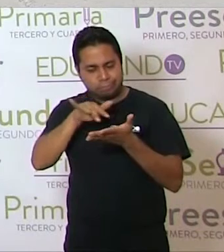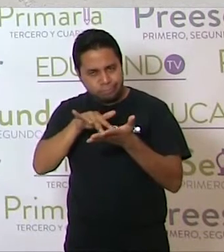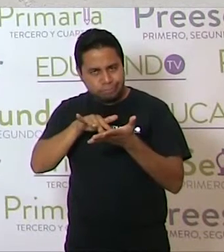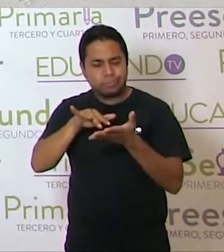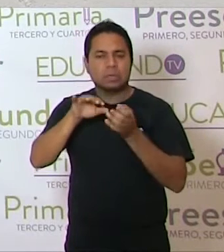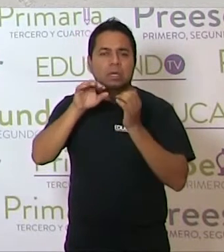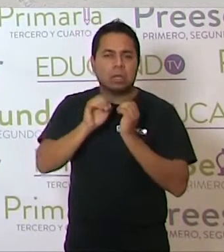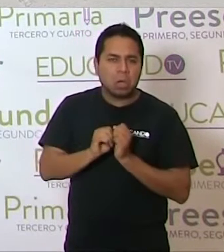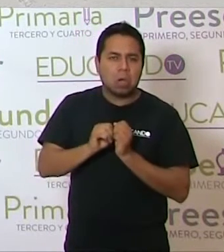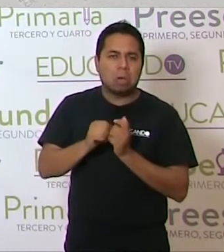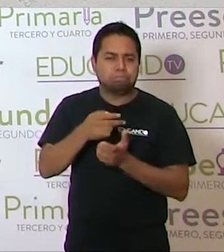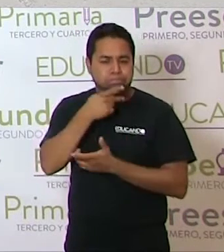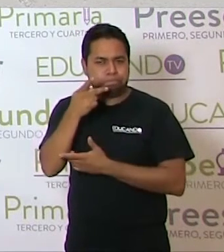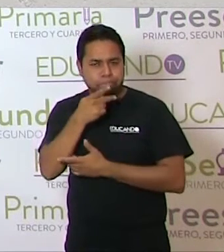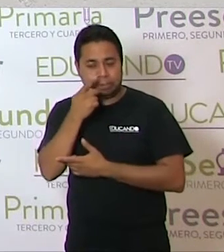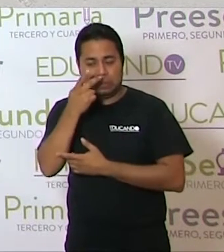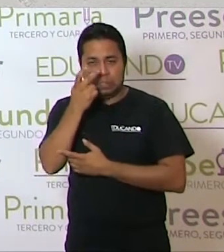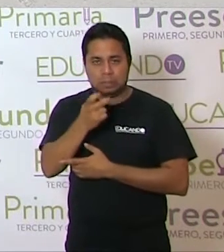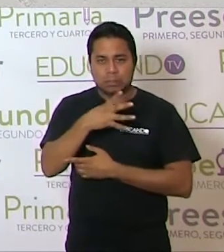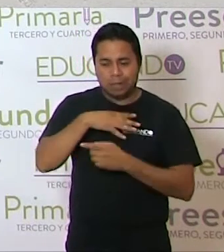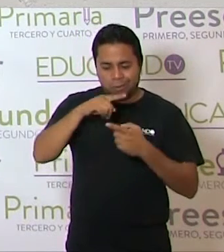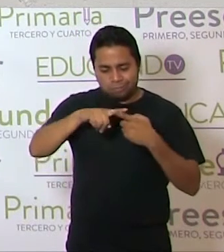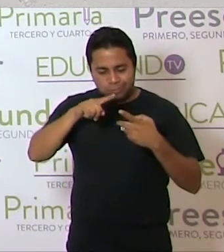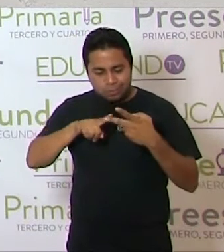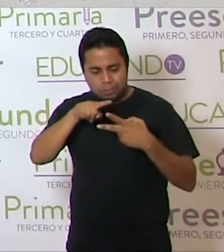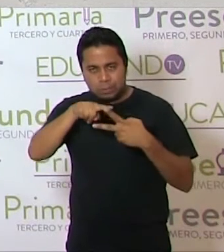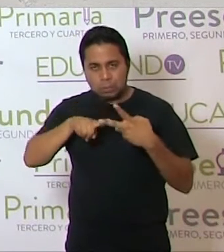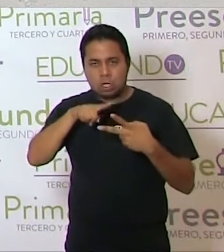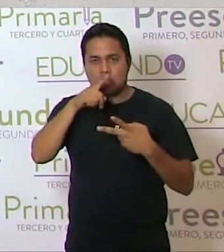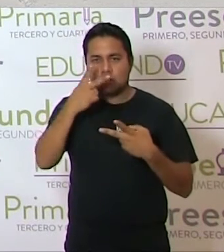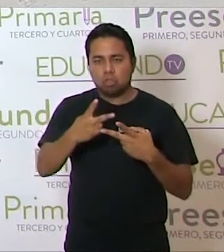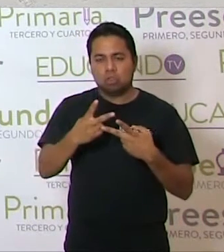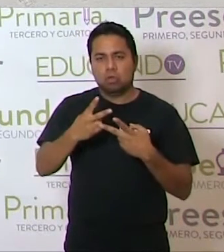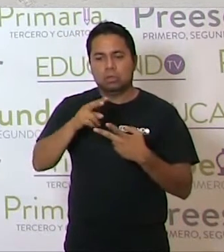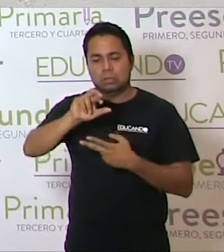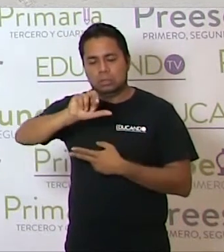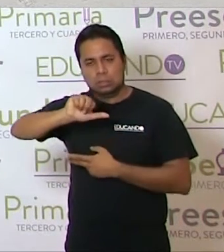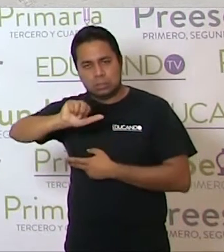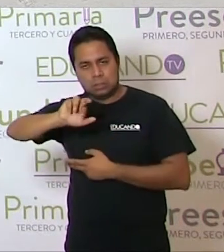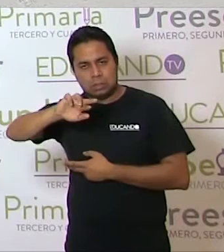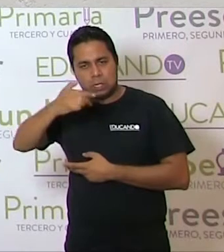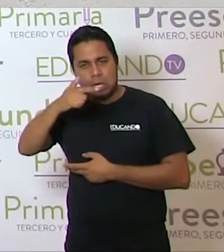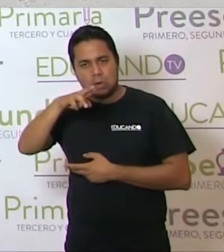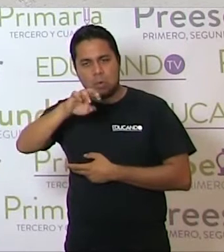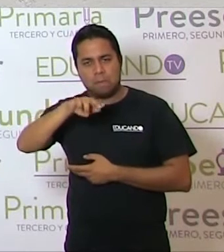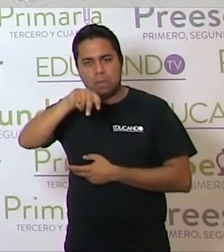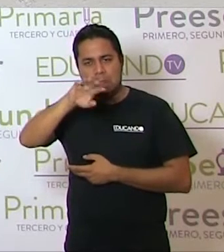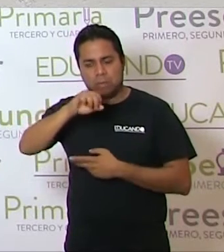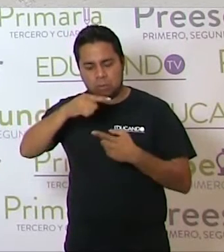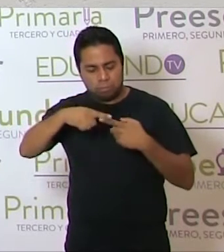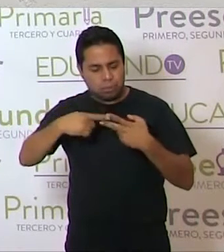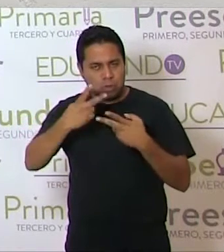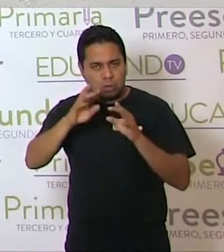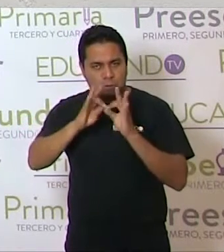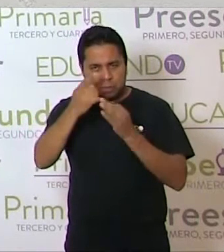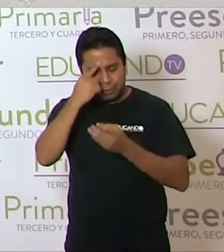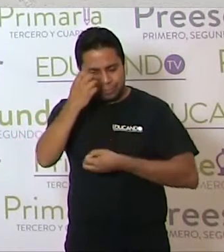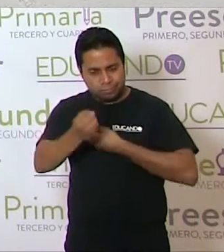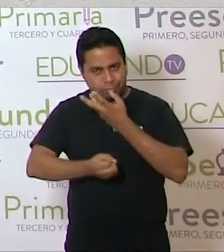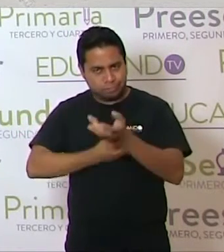digamos que en general esos son los dos tipos de argumentos las dos formas de expresar los tipos de argumentos